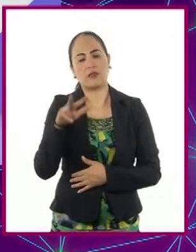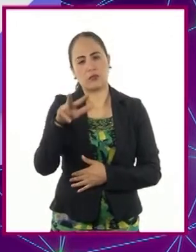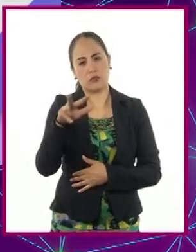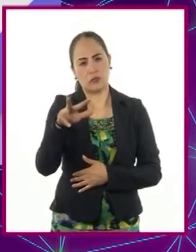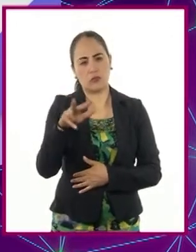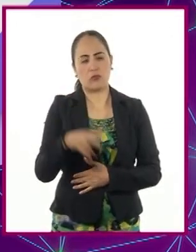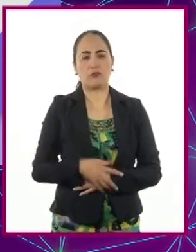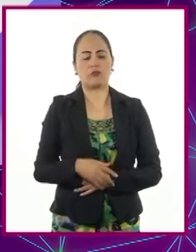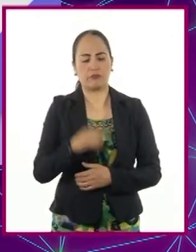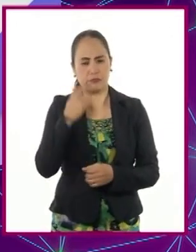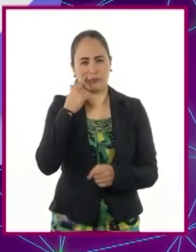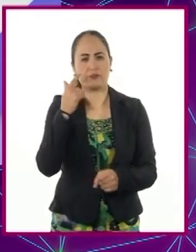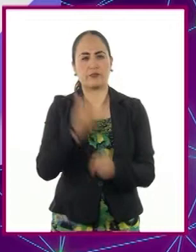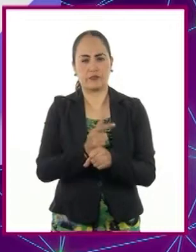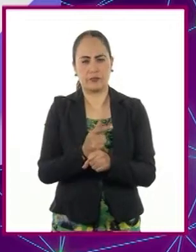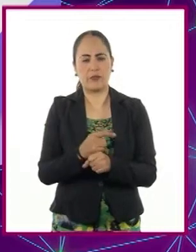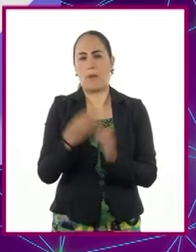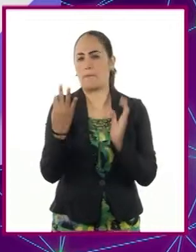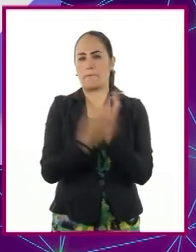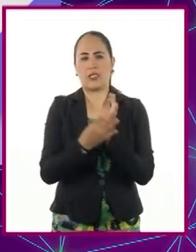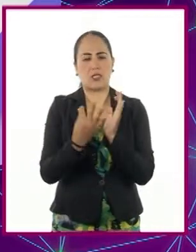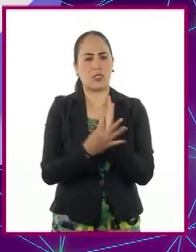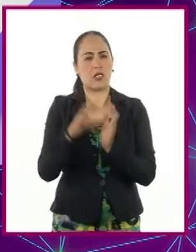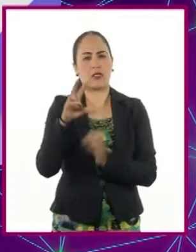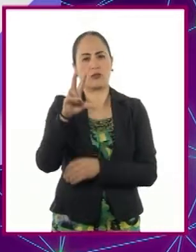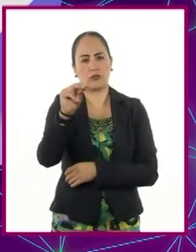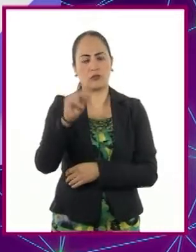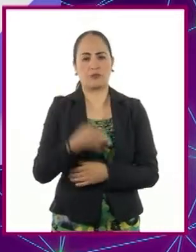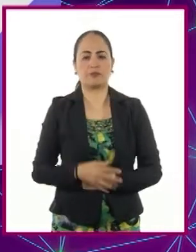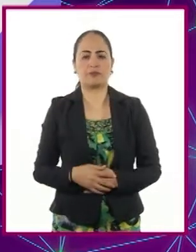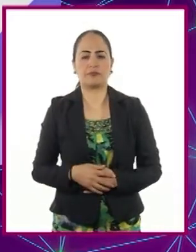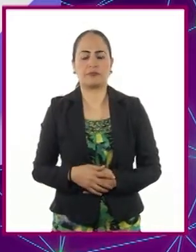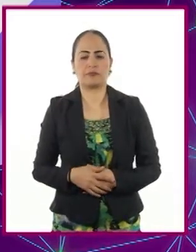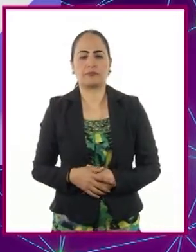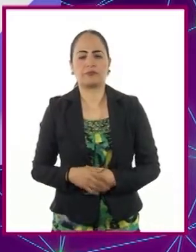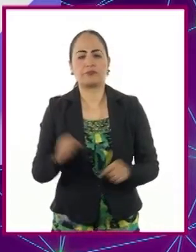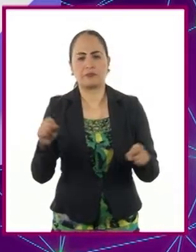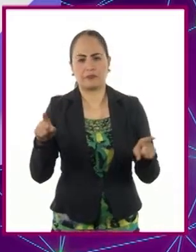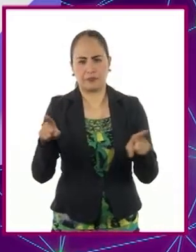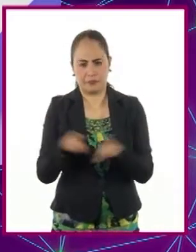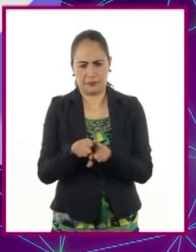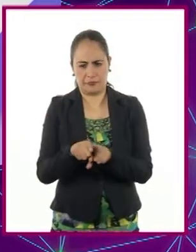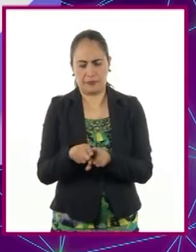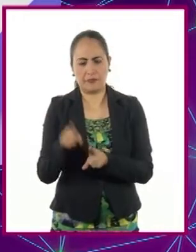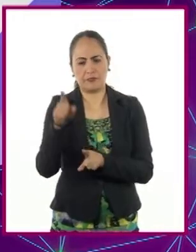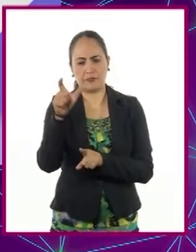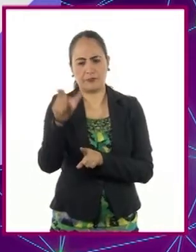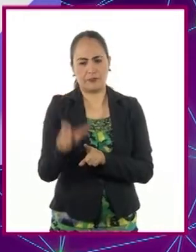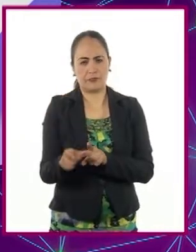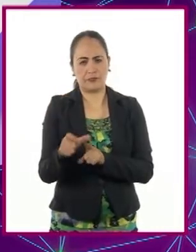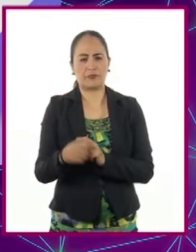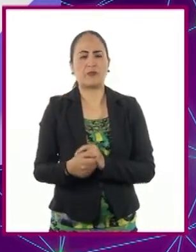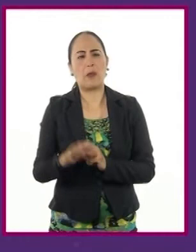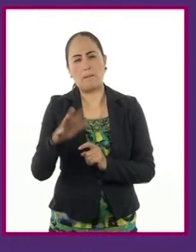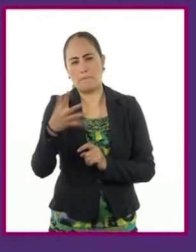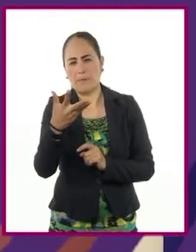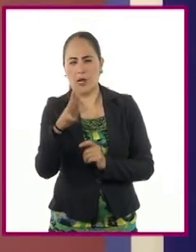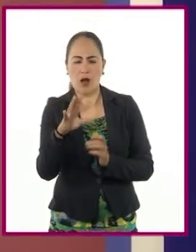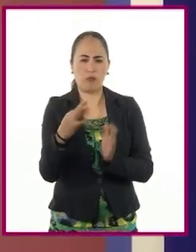18 encontramos a los no metales. También una franja quebrada que pertenece a los